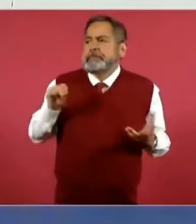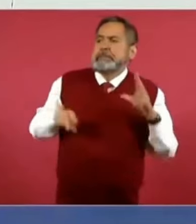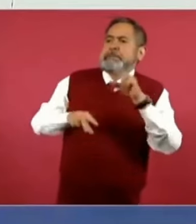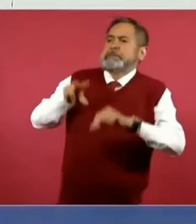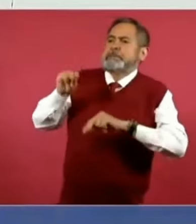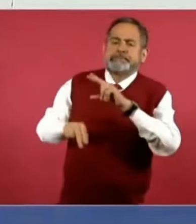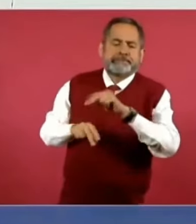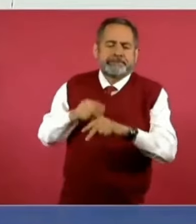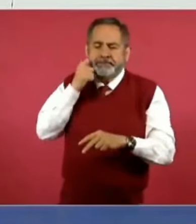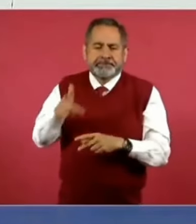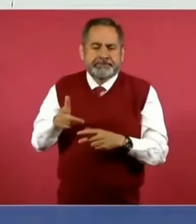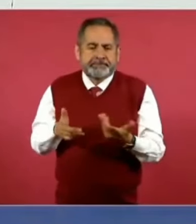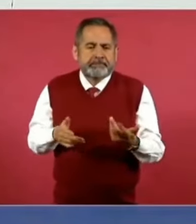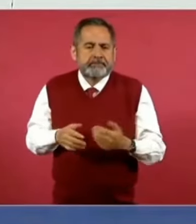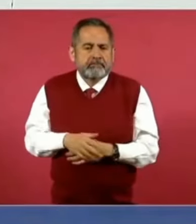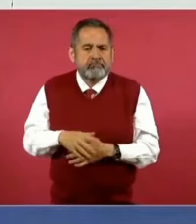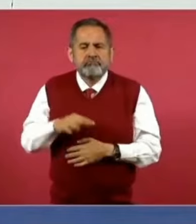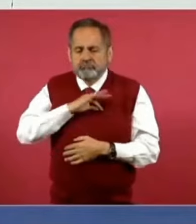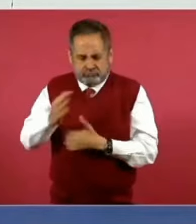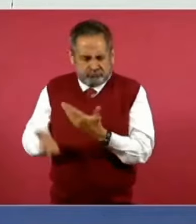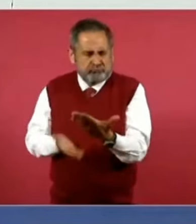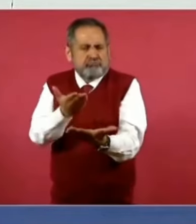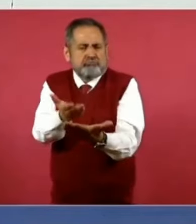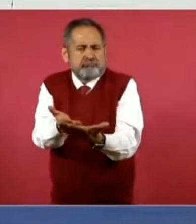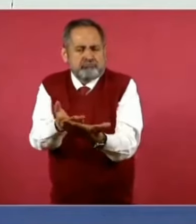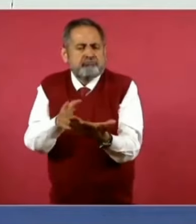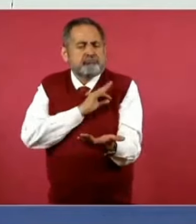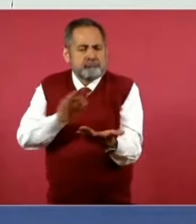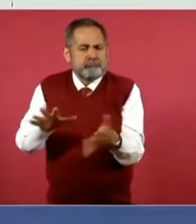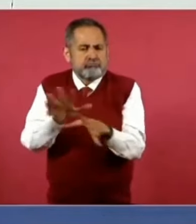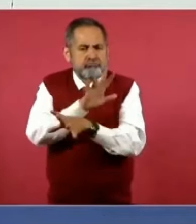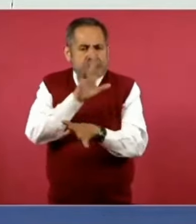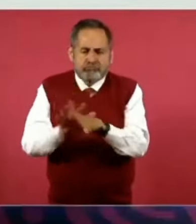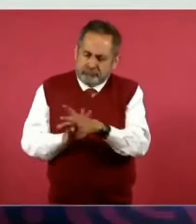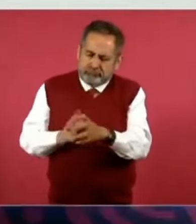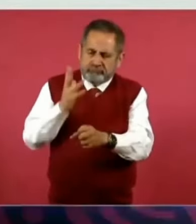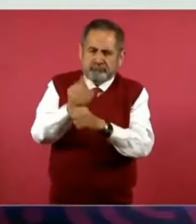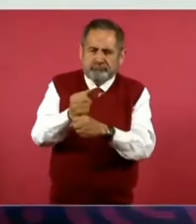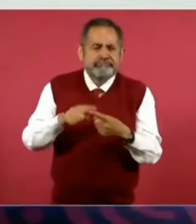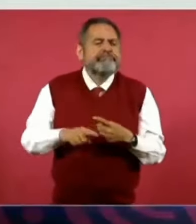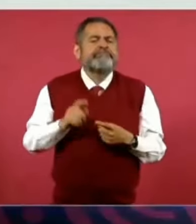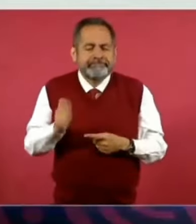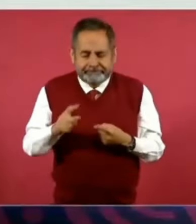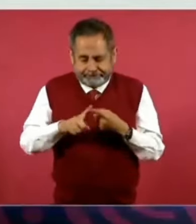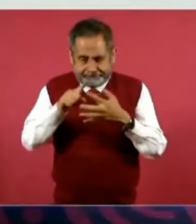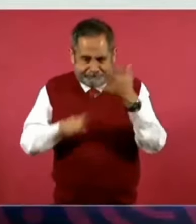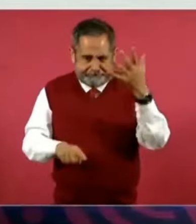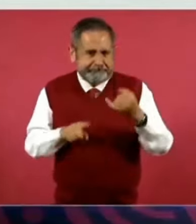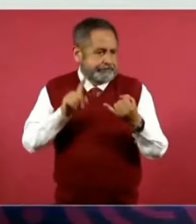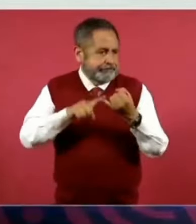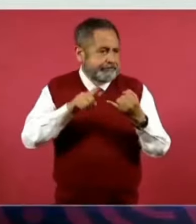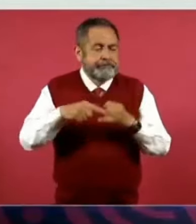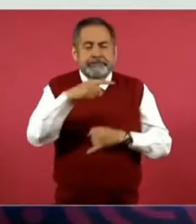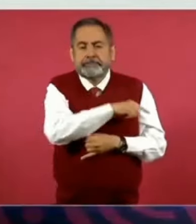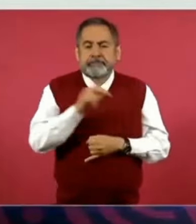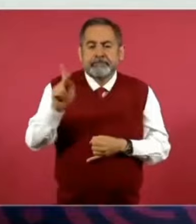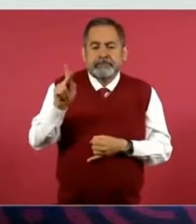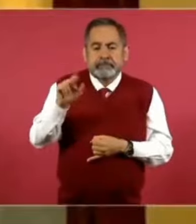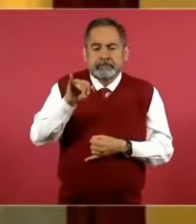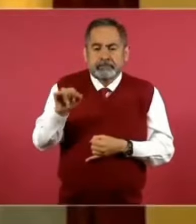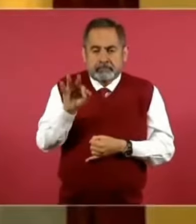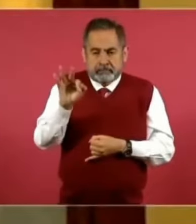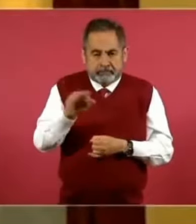qu se puede hacer se puede reformar el poder jud y se va